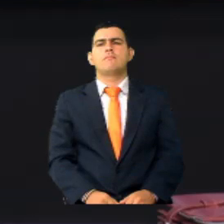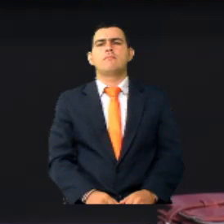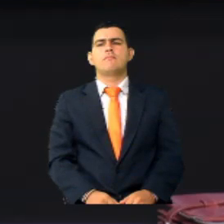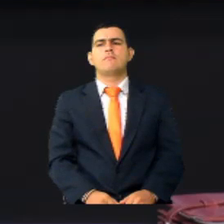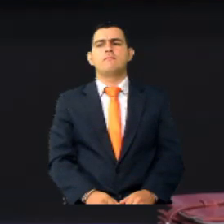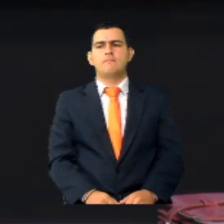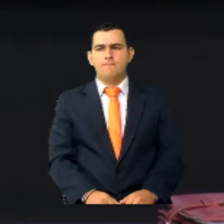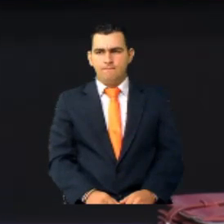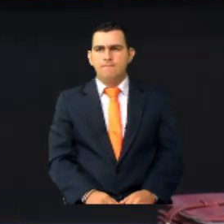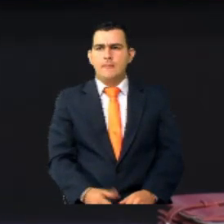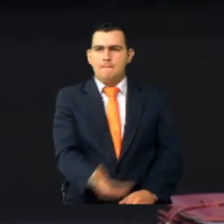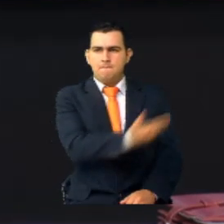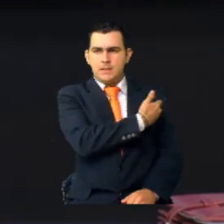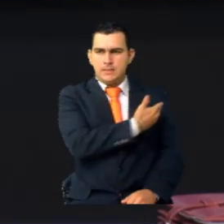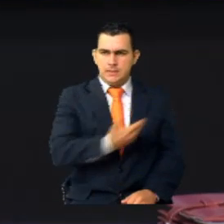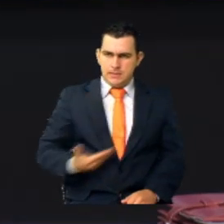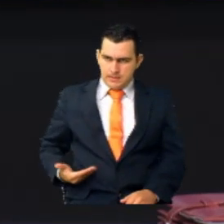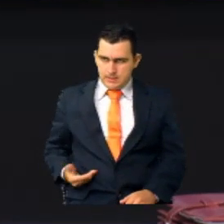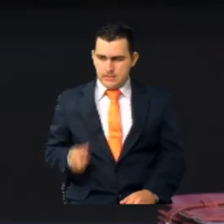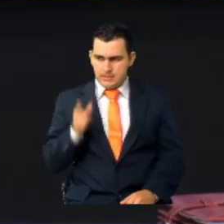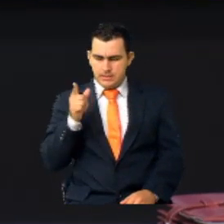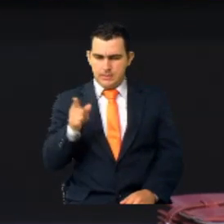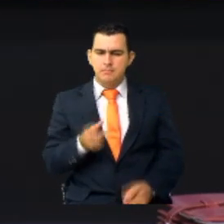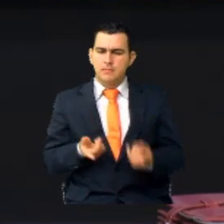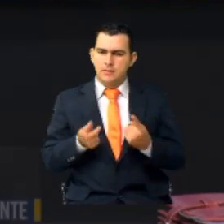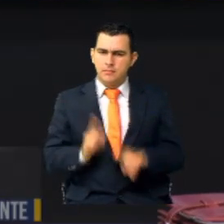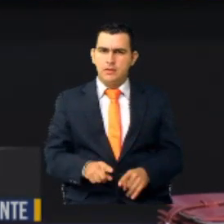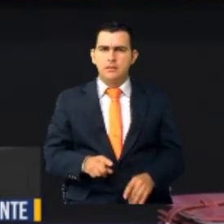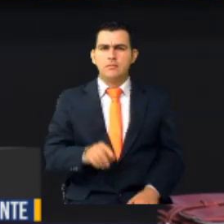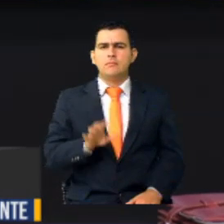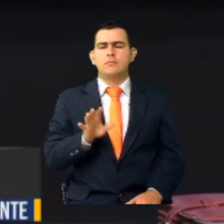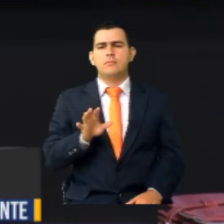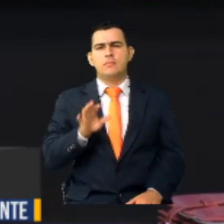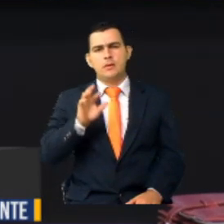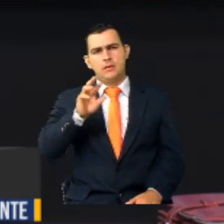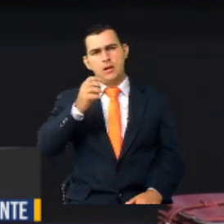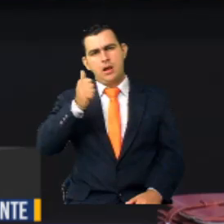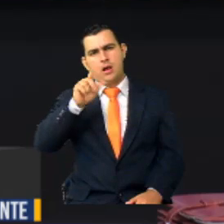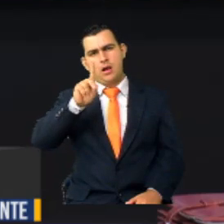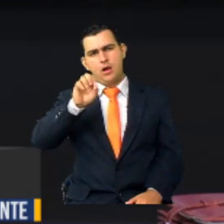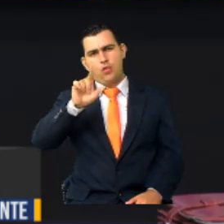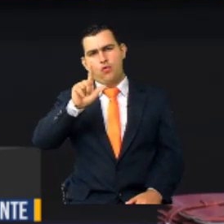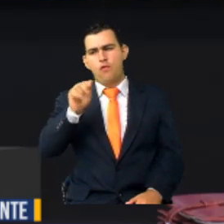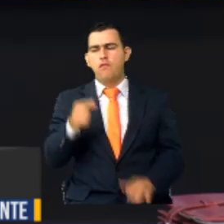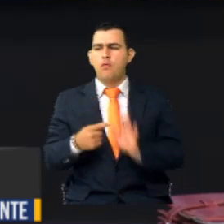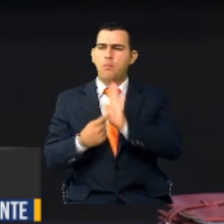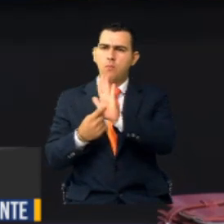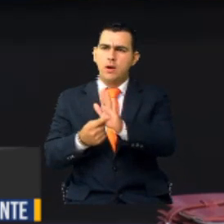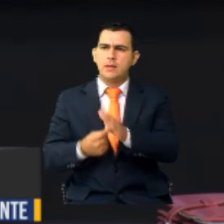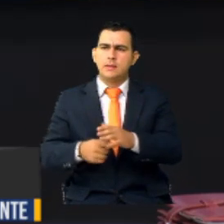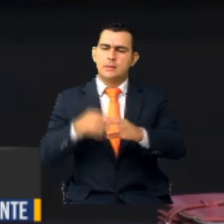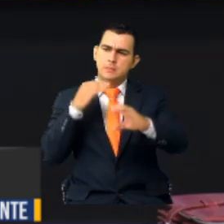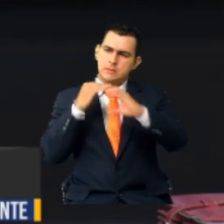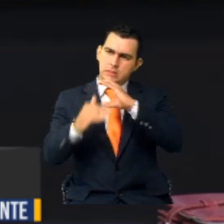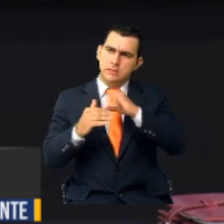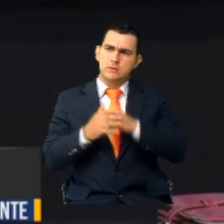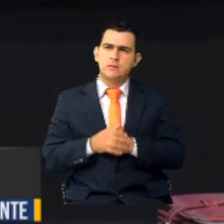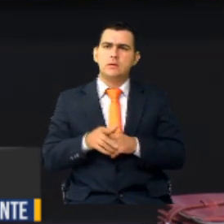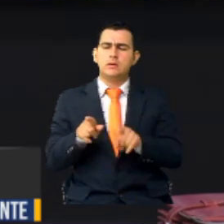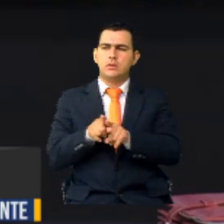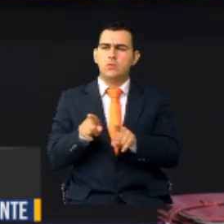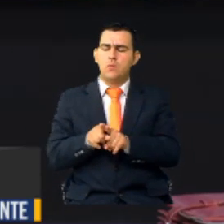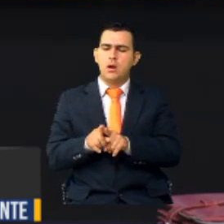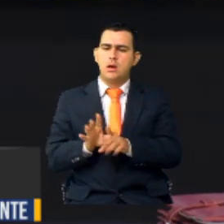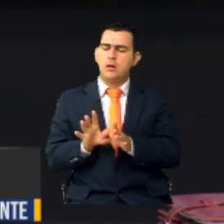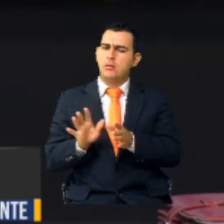El señor presidente del partido, Adolfo Restrepo, presenta unos videos, entiendo que tiene unos videos, unas